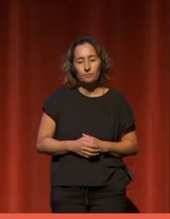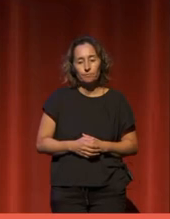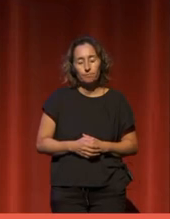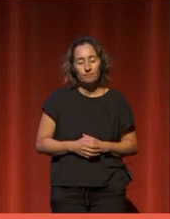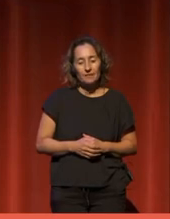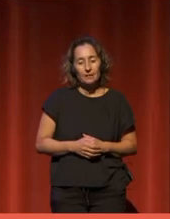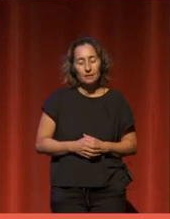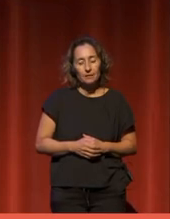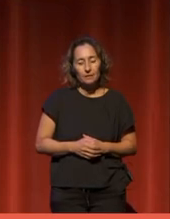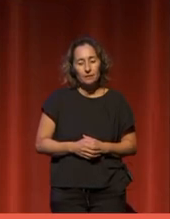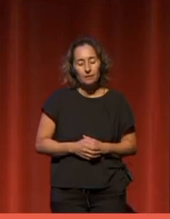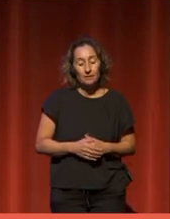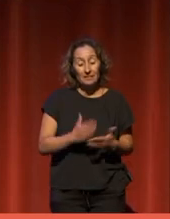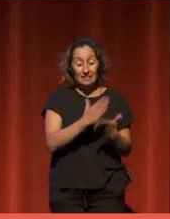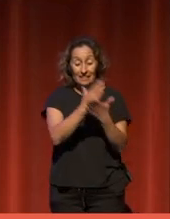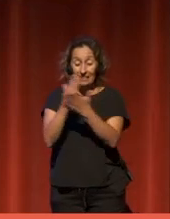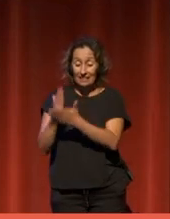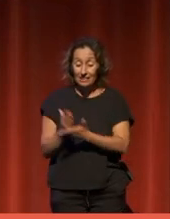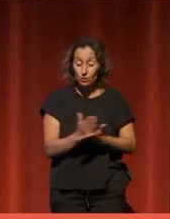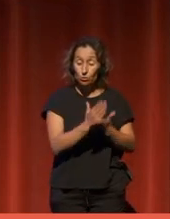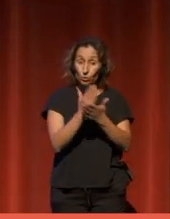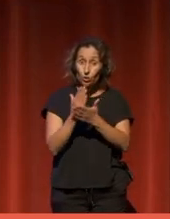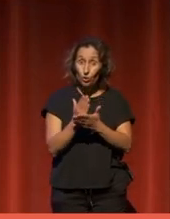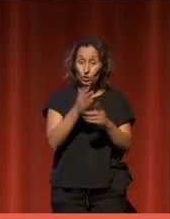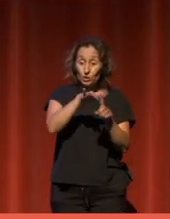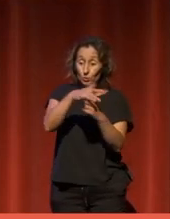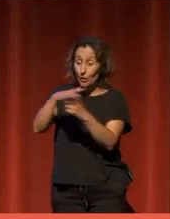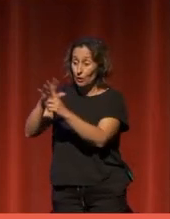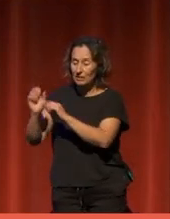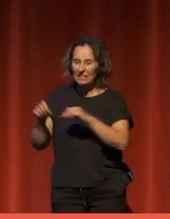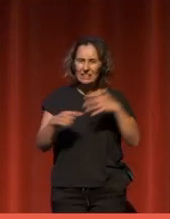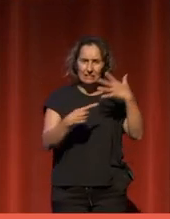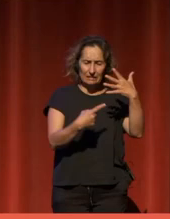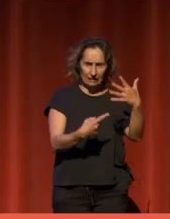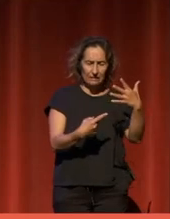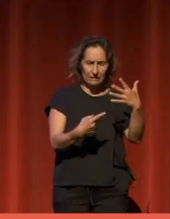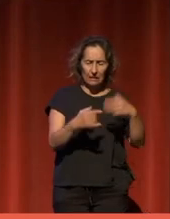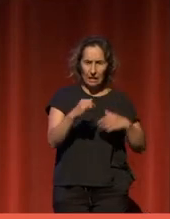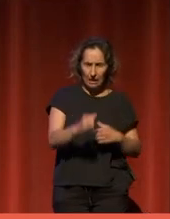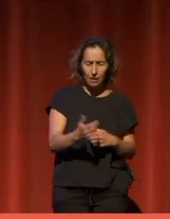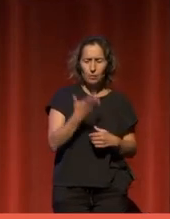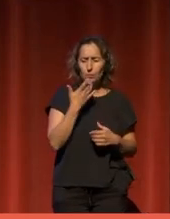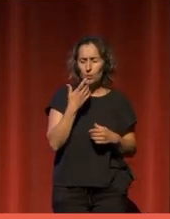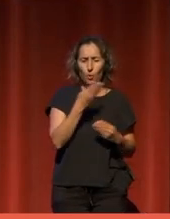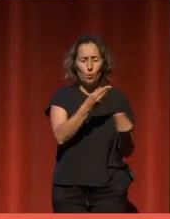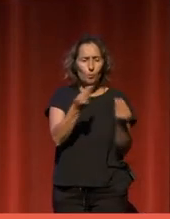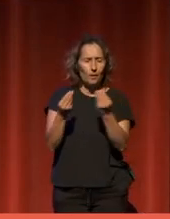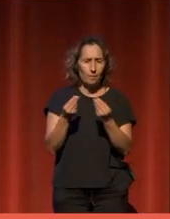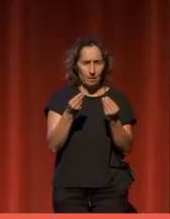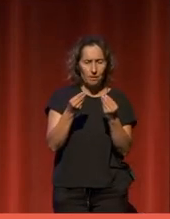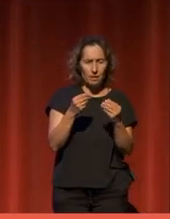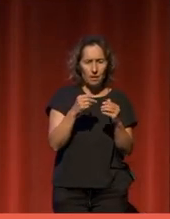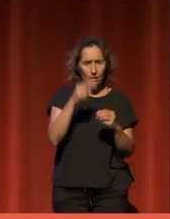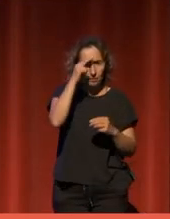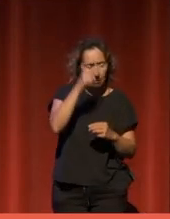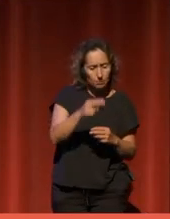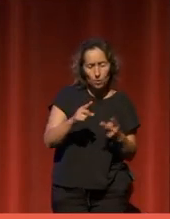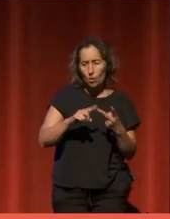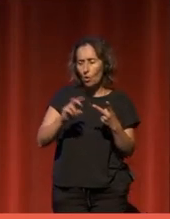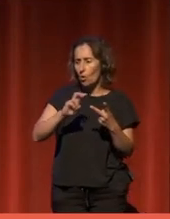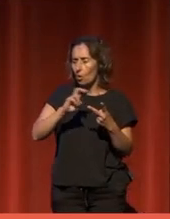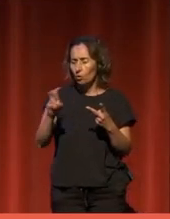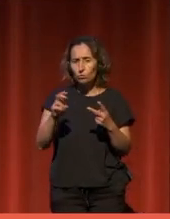eh estudios de Caso algunos son sobre biodiversidad y sobre sostenibilidad Pero hay otros que